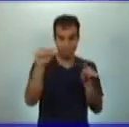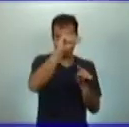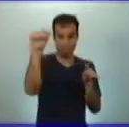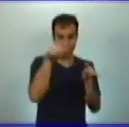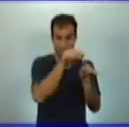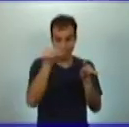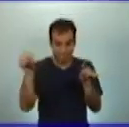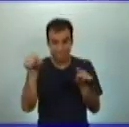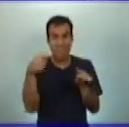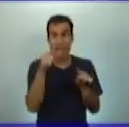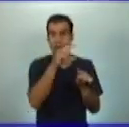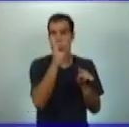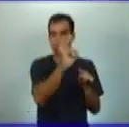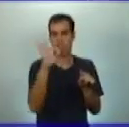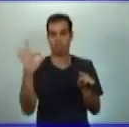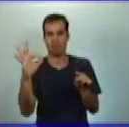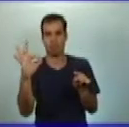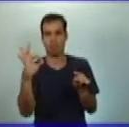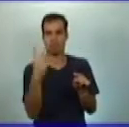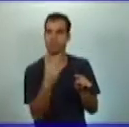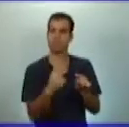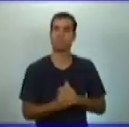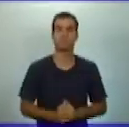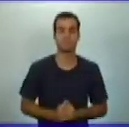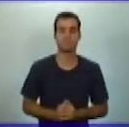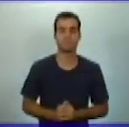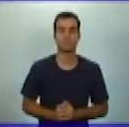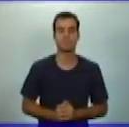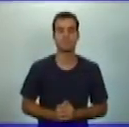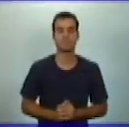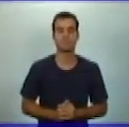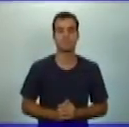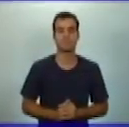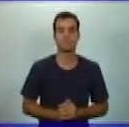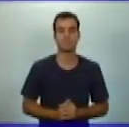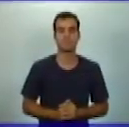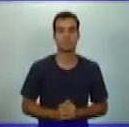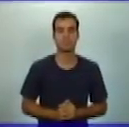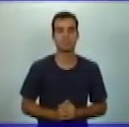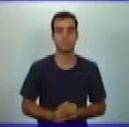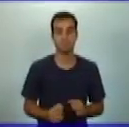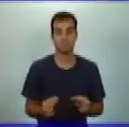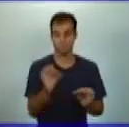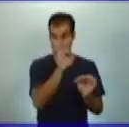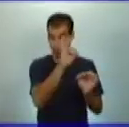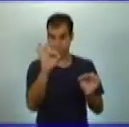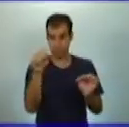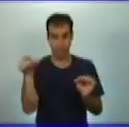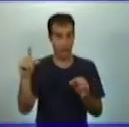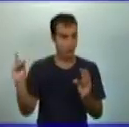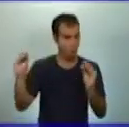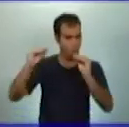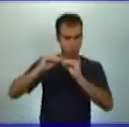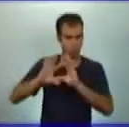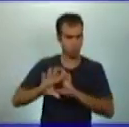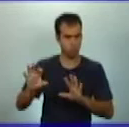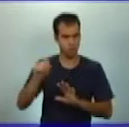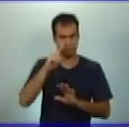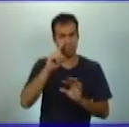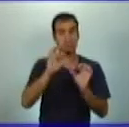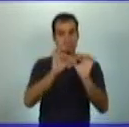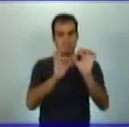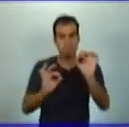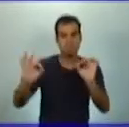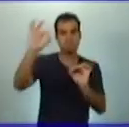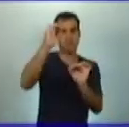electrones. Cuando ya está el primer nivel completo, los electrones dan un salto energético para el segundo nivel de